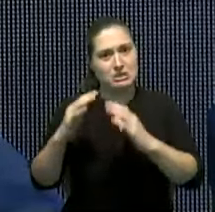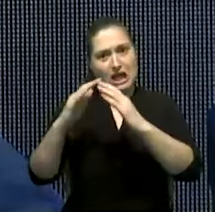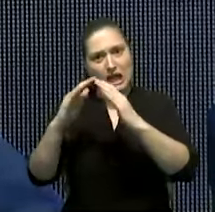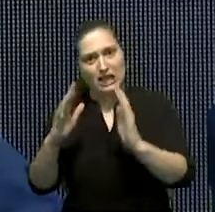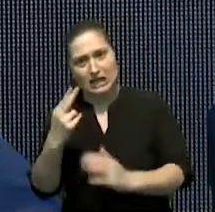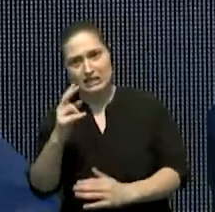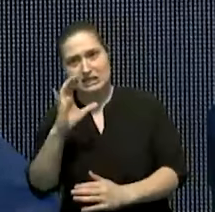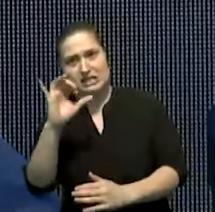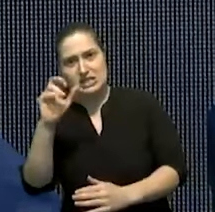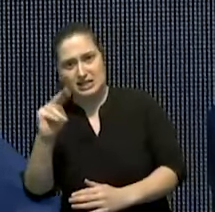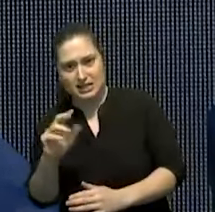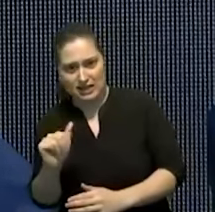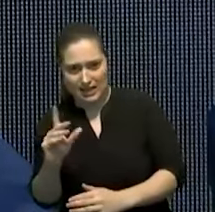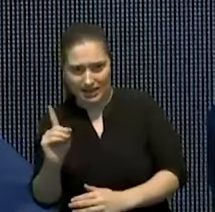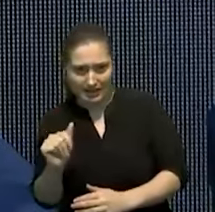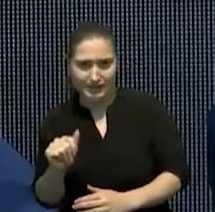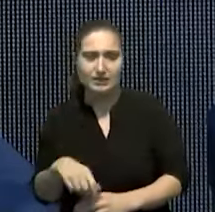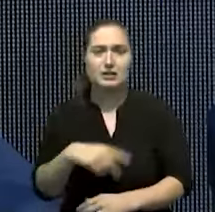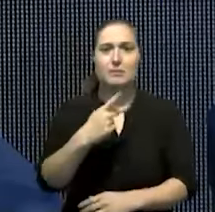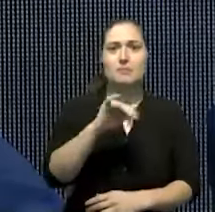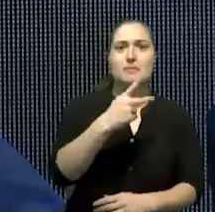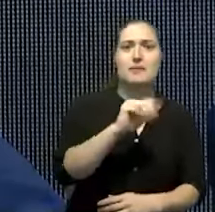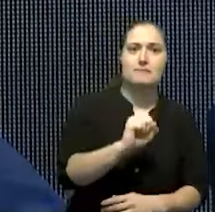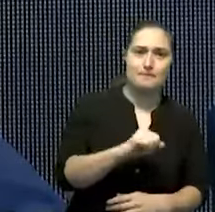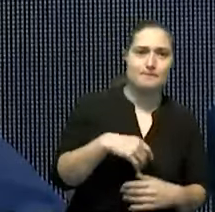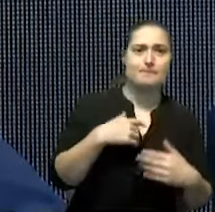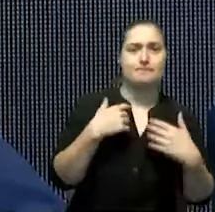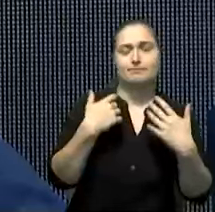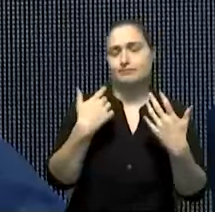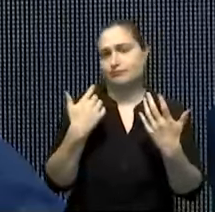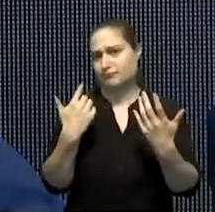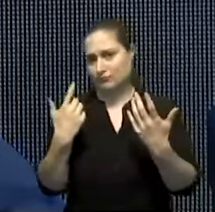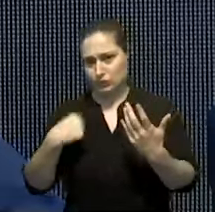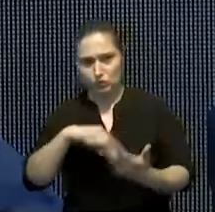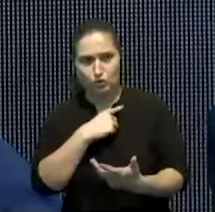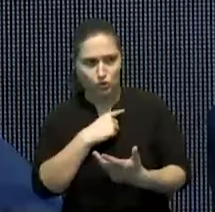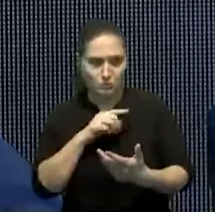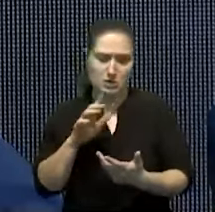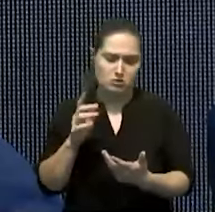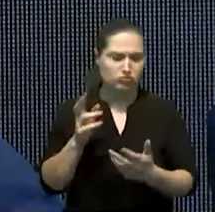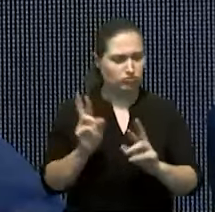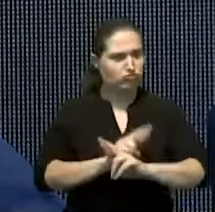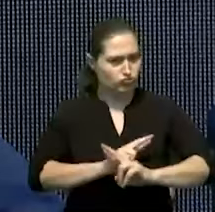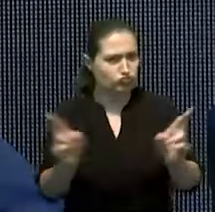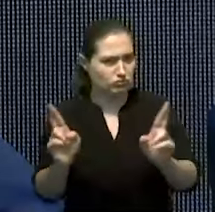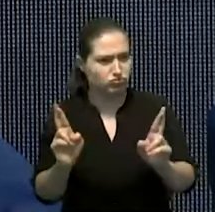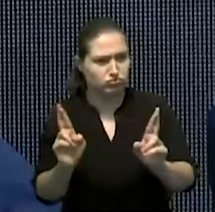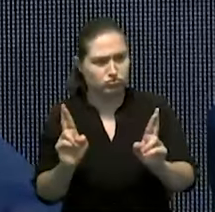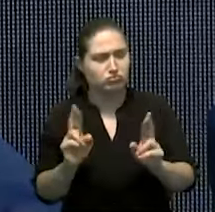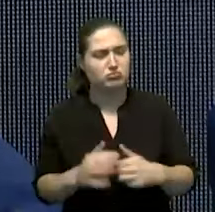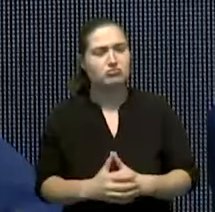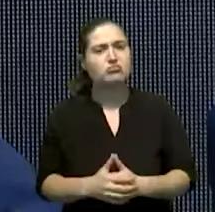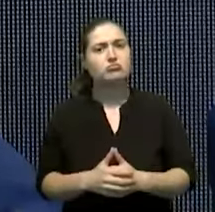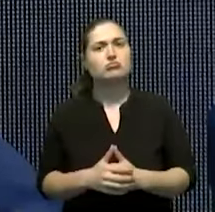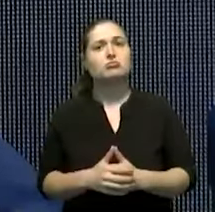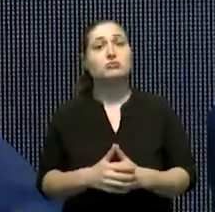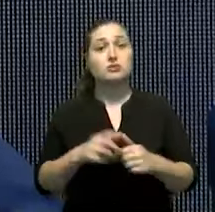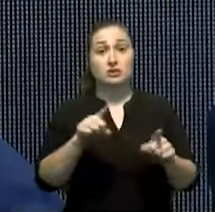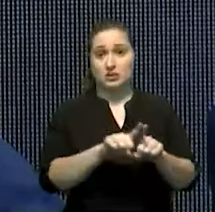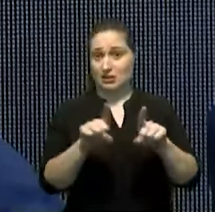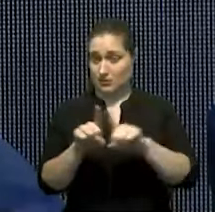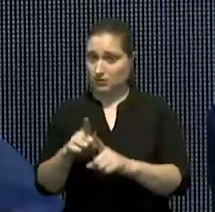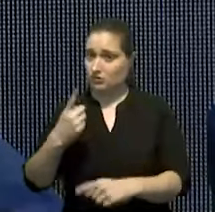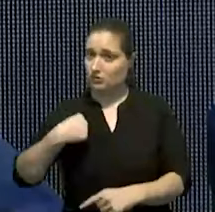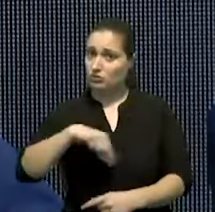meip por separado hicimos nuestras estimaciones estábamos alineados también les